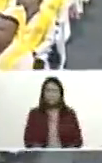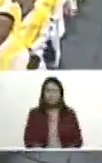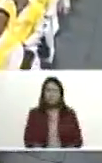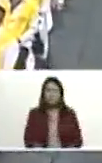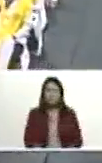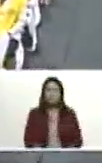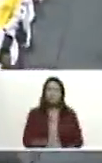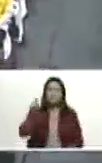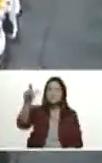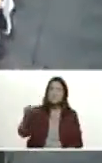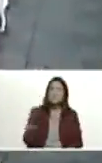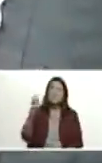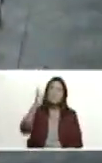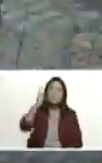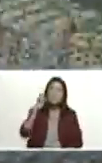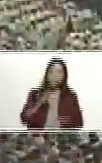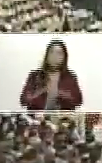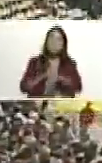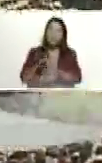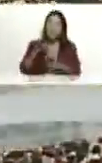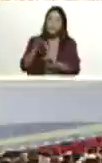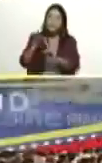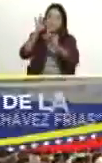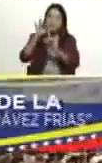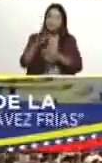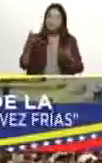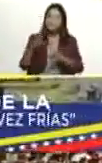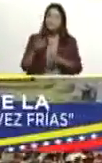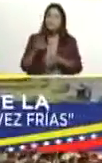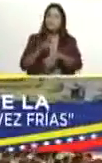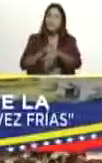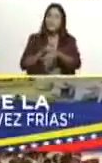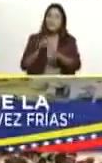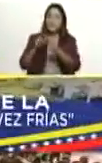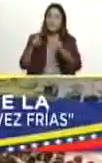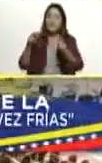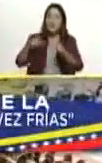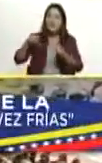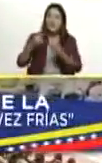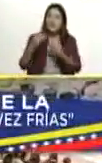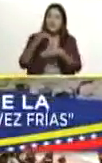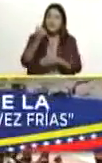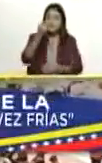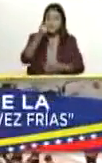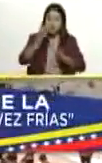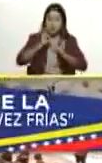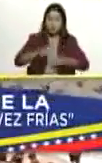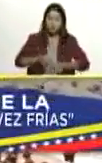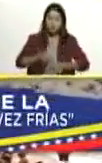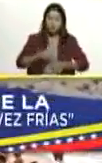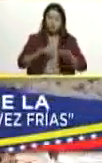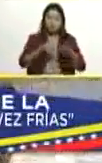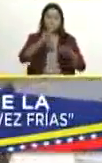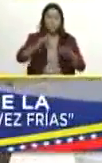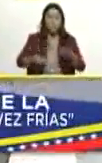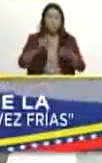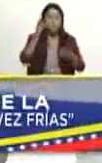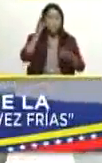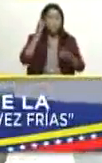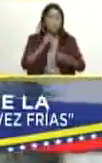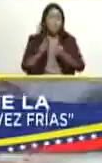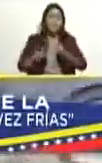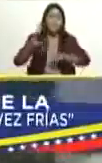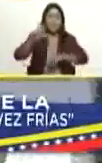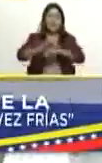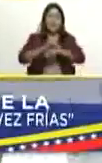Paricaguán Morales, médica especialista en medicina interna. Yeisa Anaglet Sánchez Falcón, licenciada